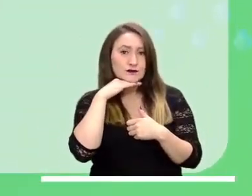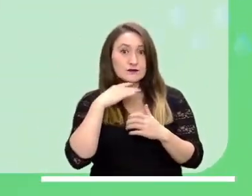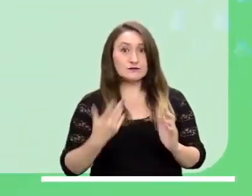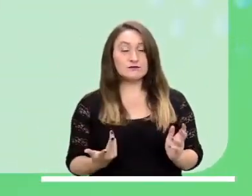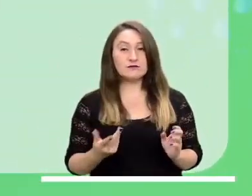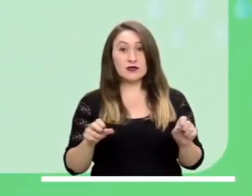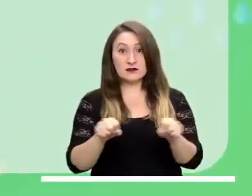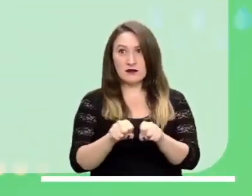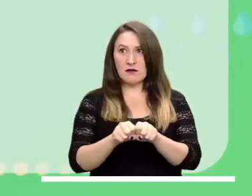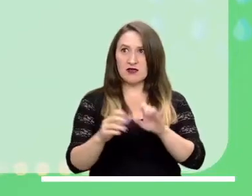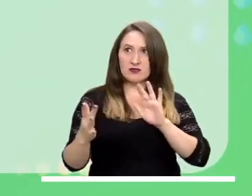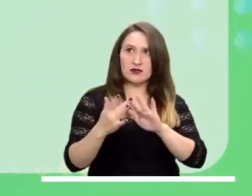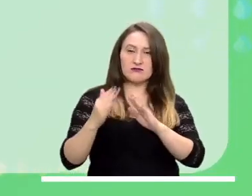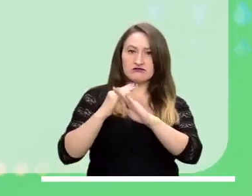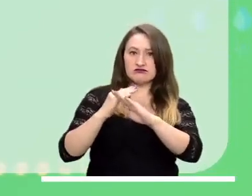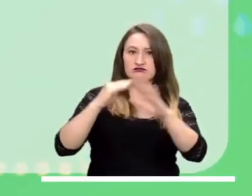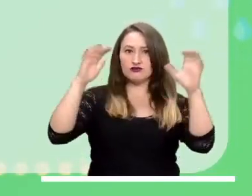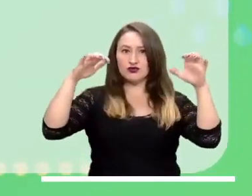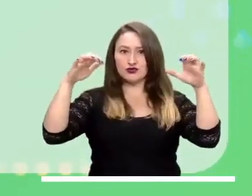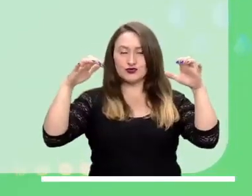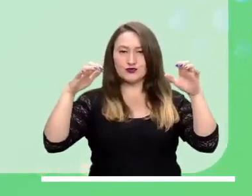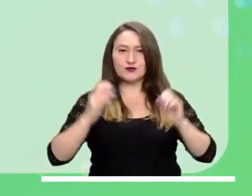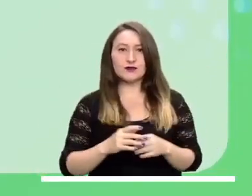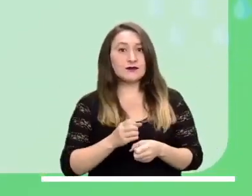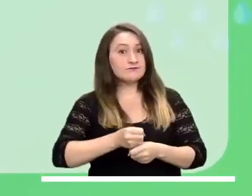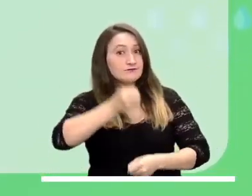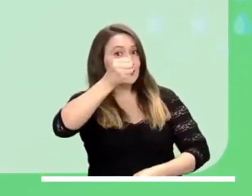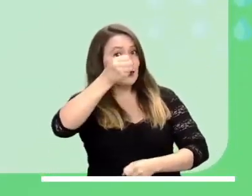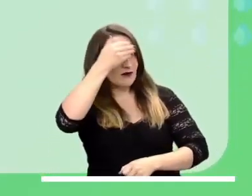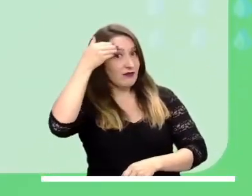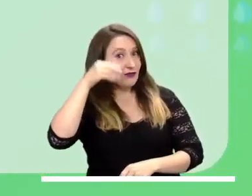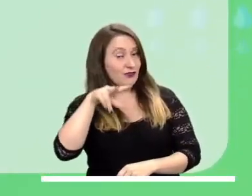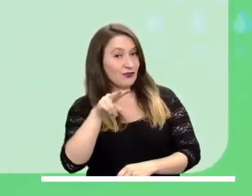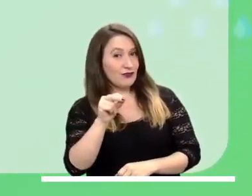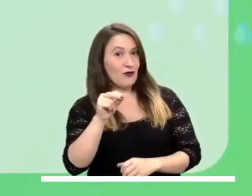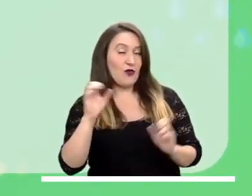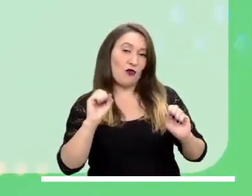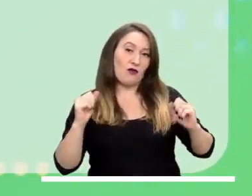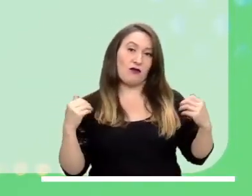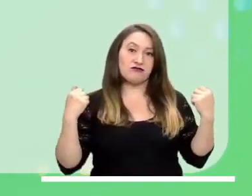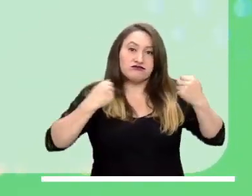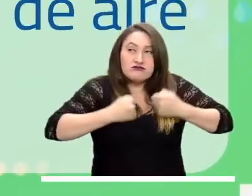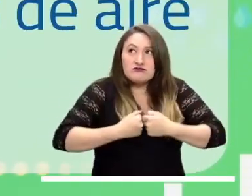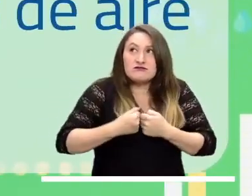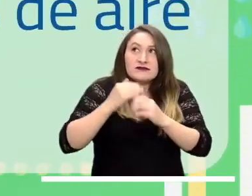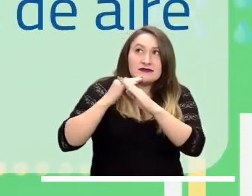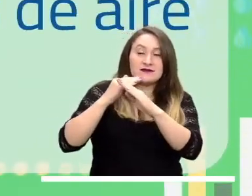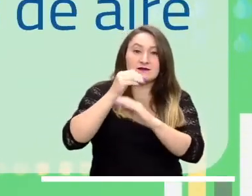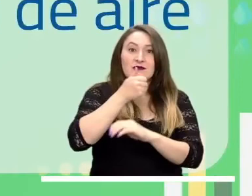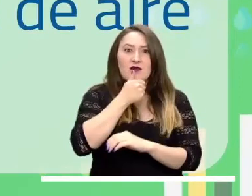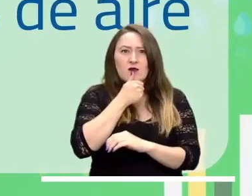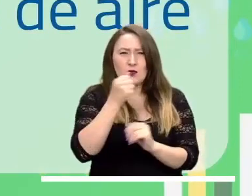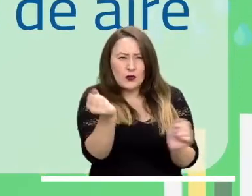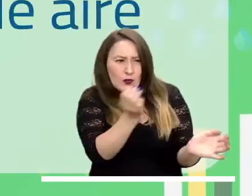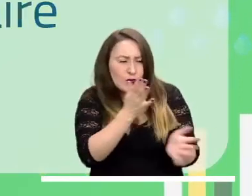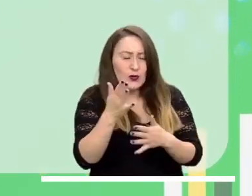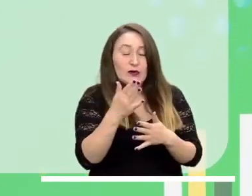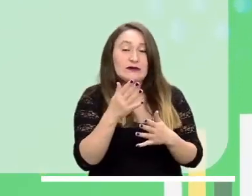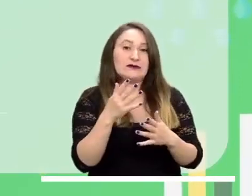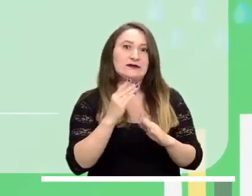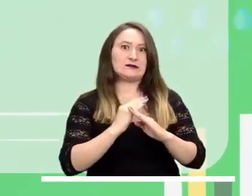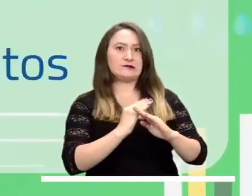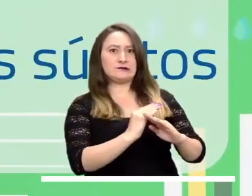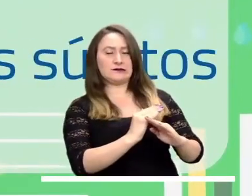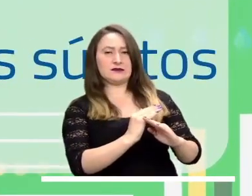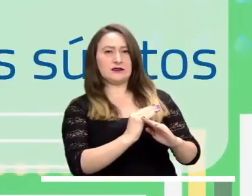abrigado. Utilizar calzado apropiado. No olvide llevar sombrilla o impermeable. Evite las corrientes frías de